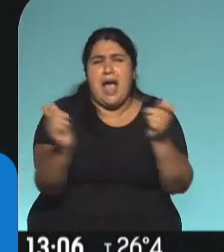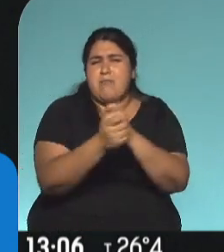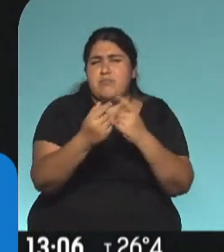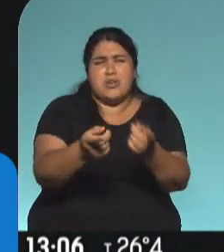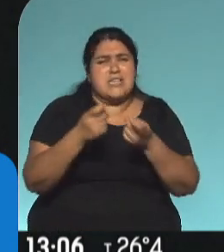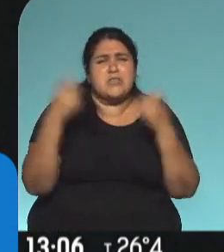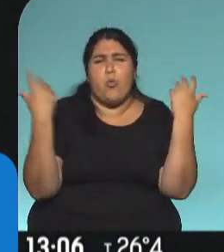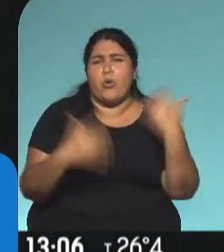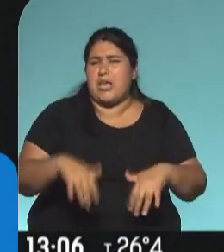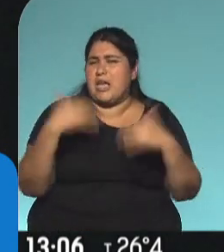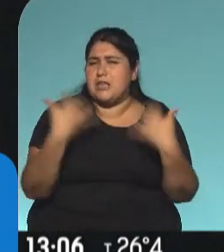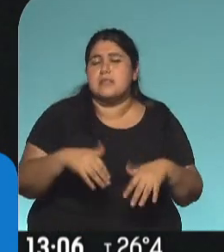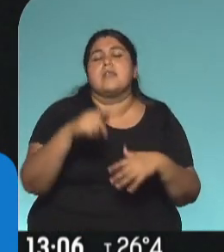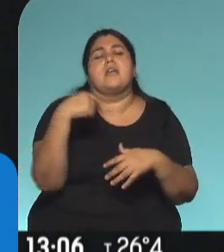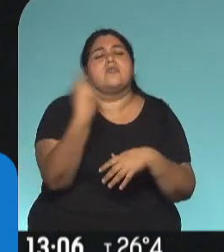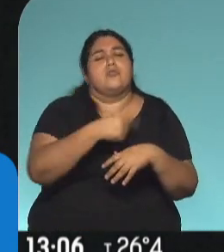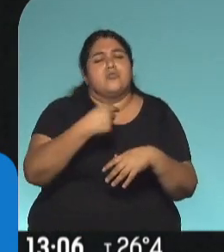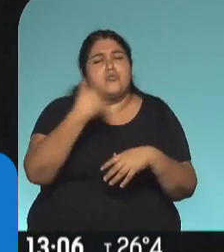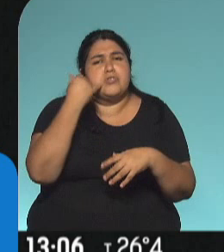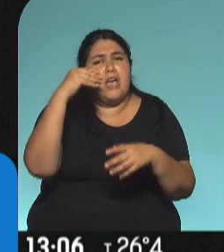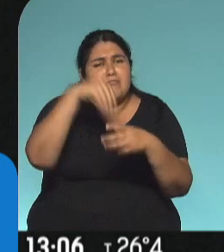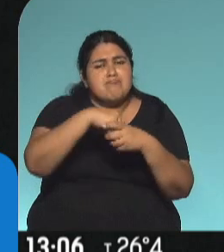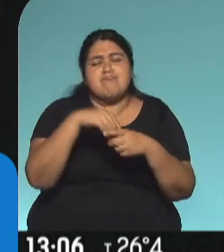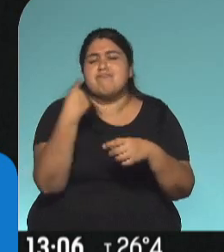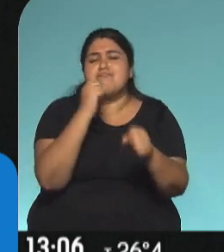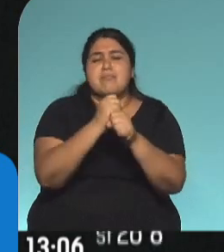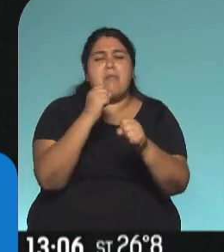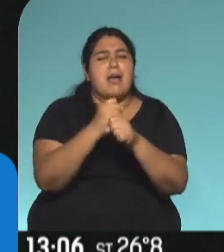forma urgente y estamos prestos para